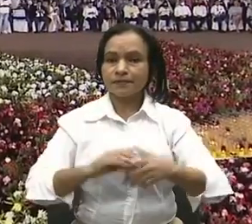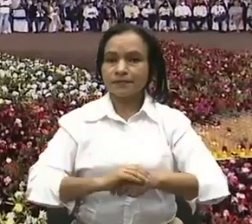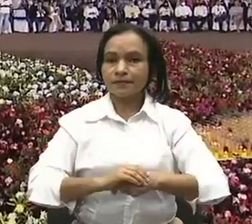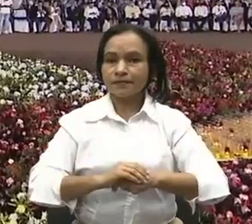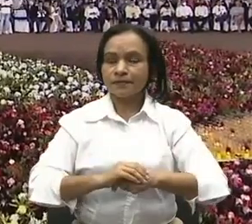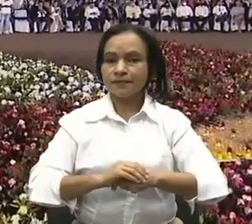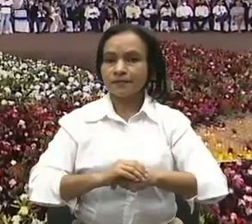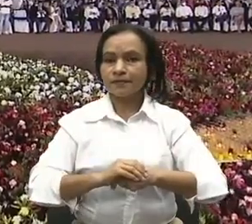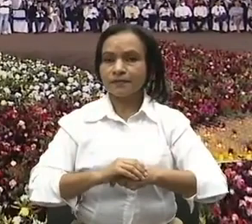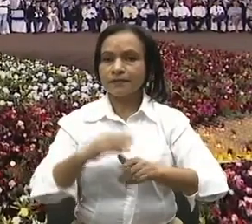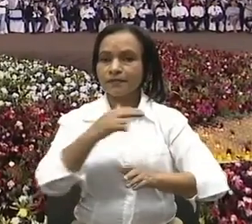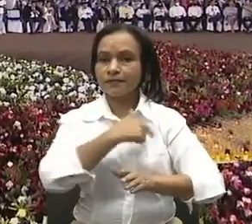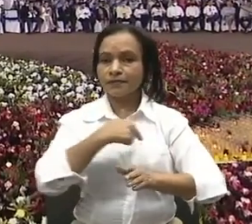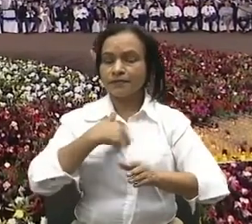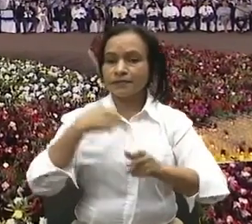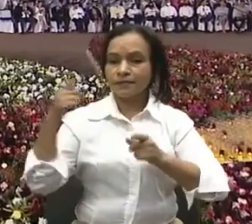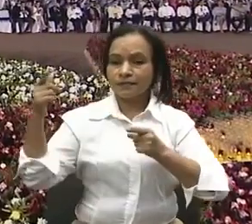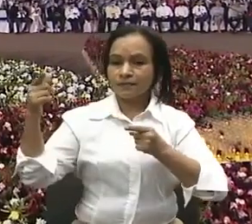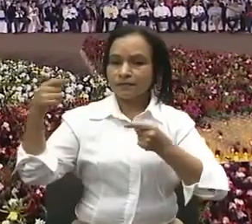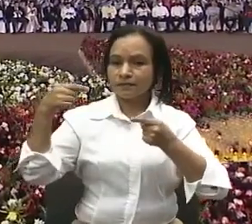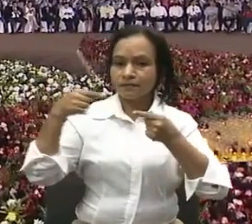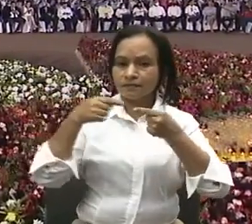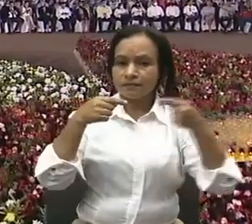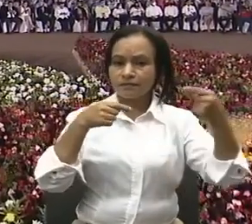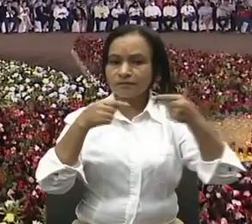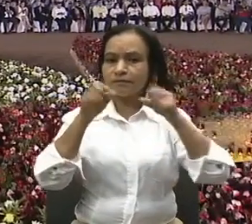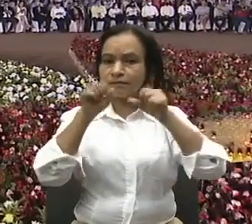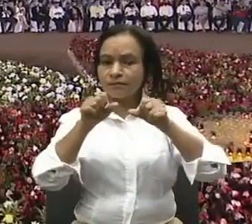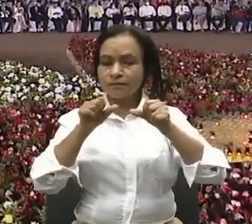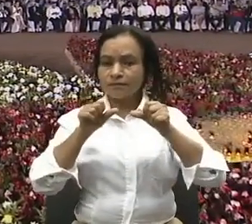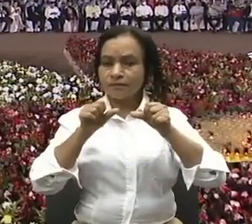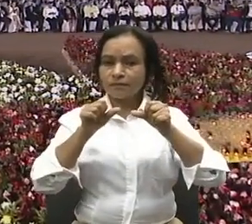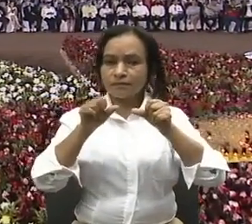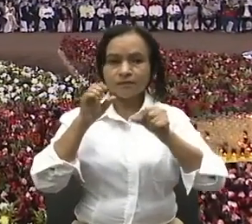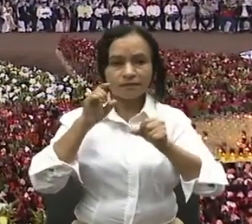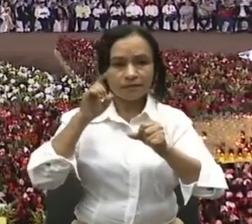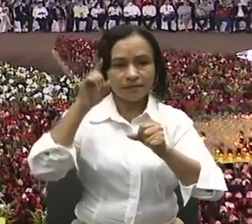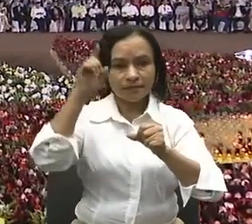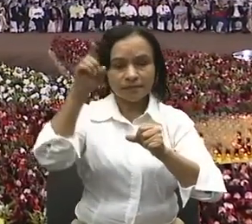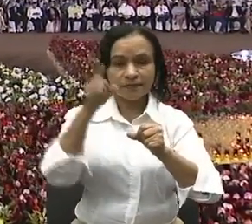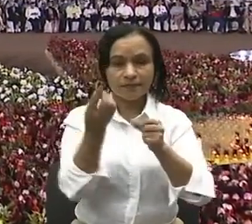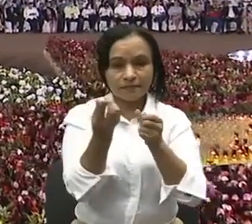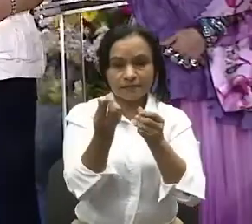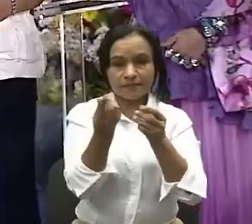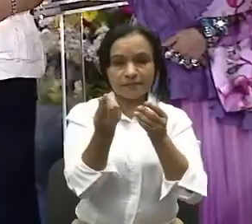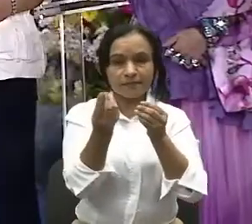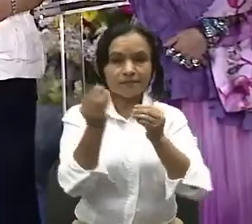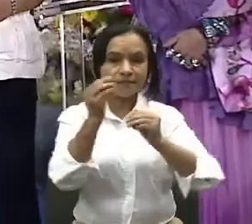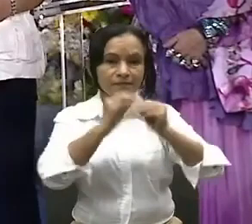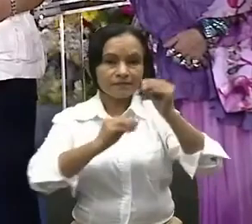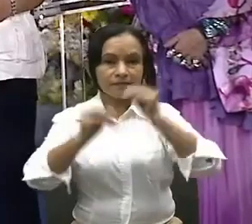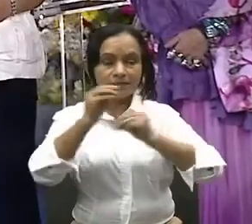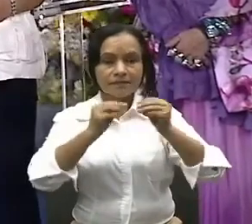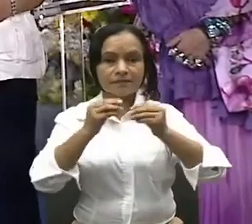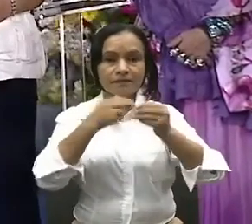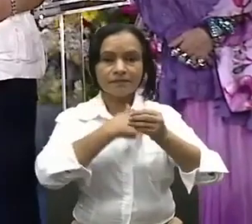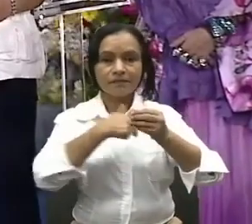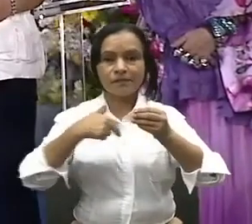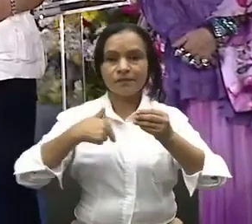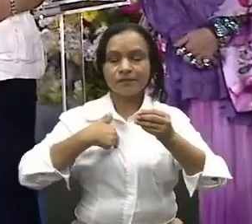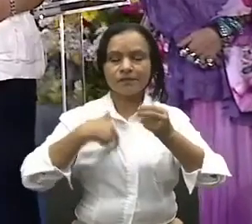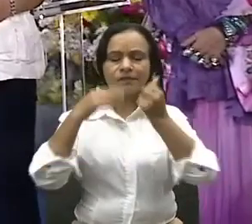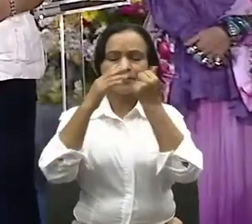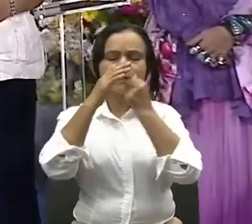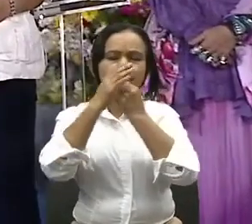las pautas, las estrategias para poder avanzar en el campo económico, para erradicar la